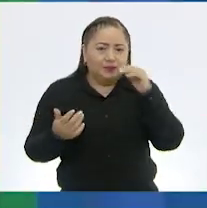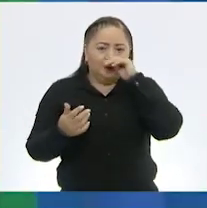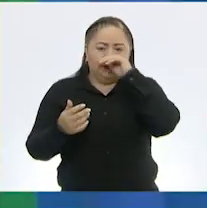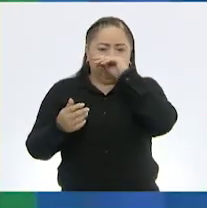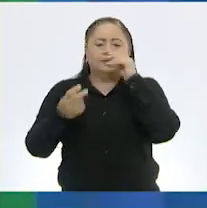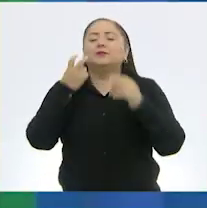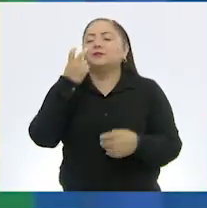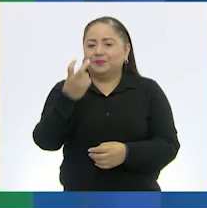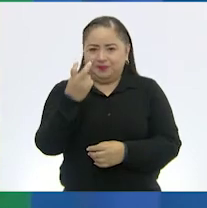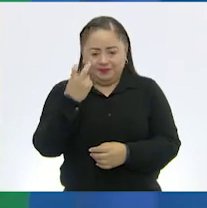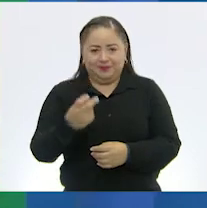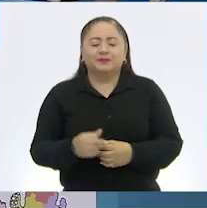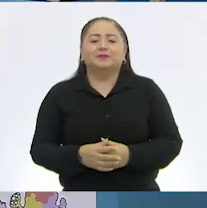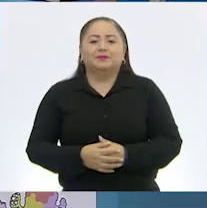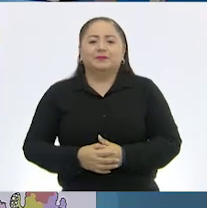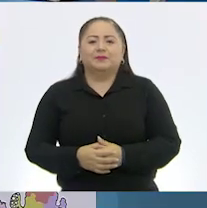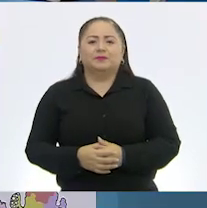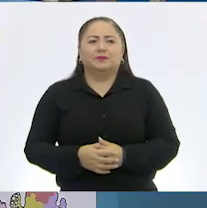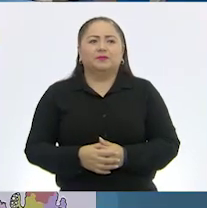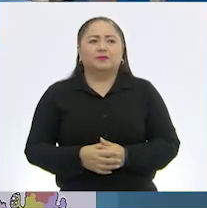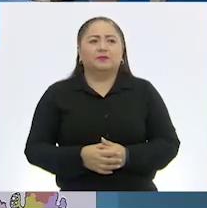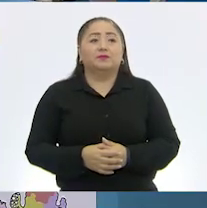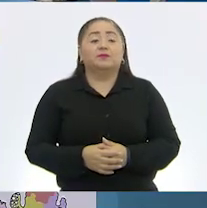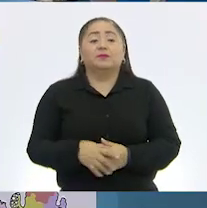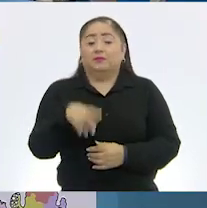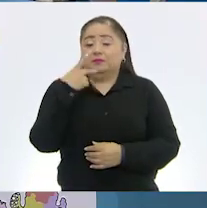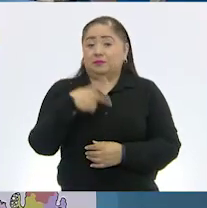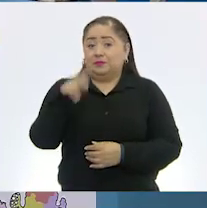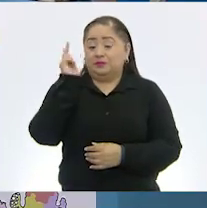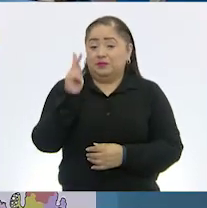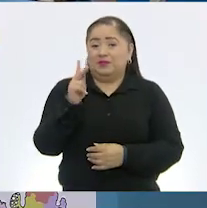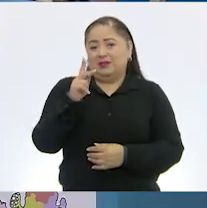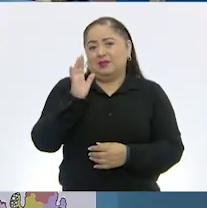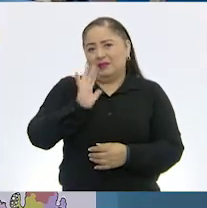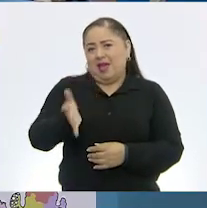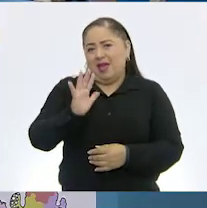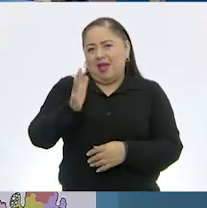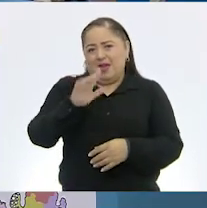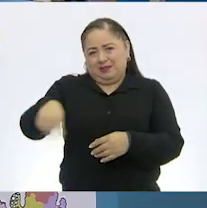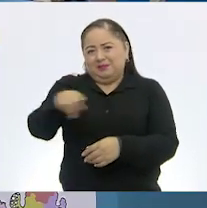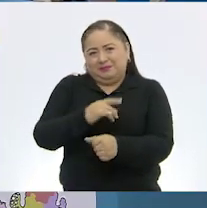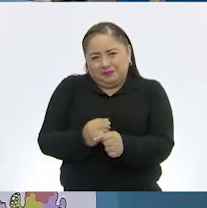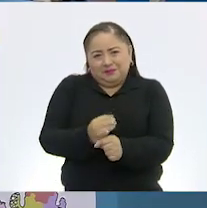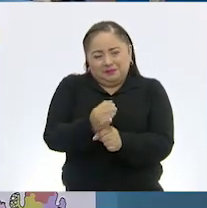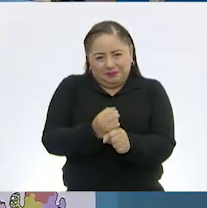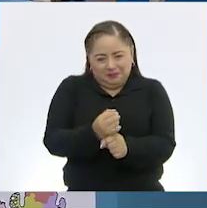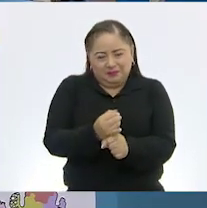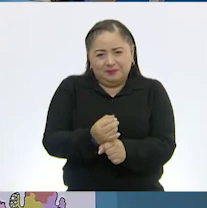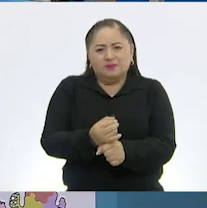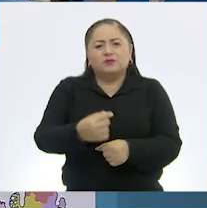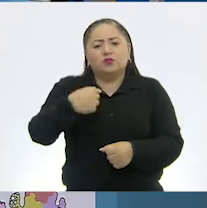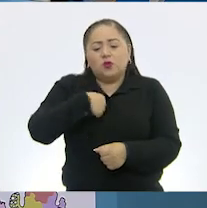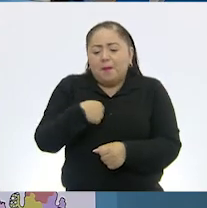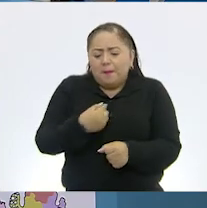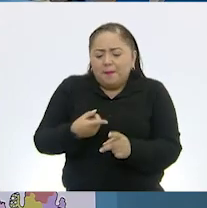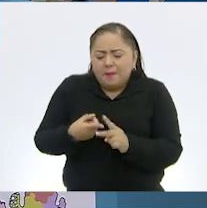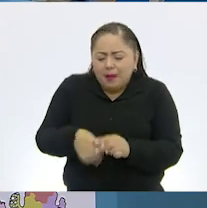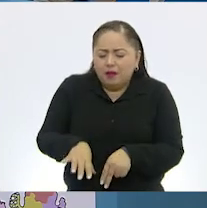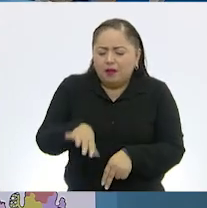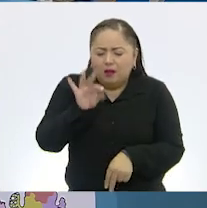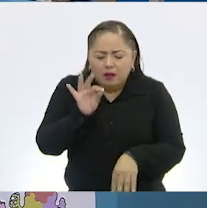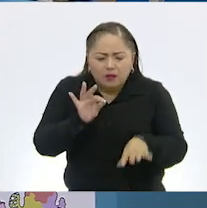Así es. Y aunque a partir de lo que ya hemos investigado, yo empiezo a